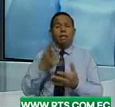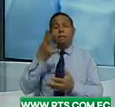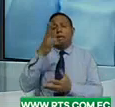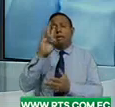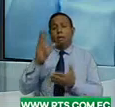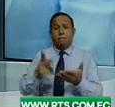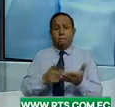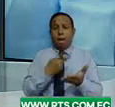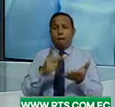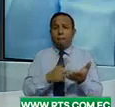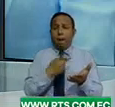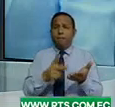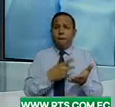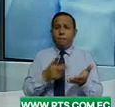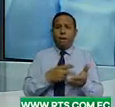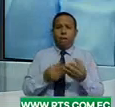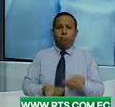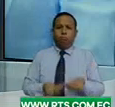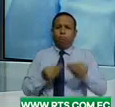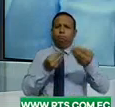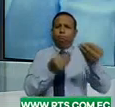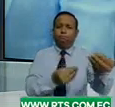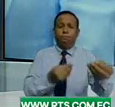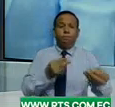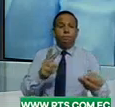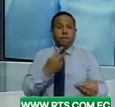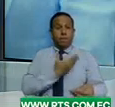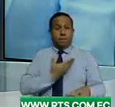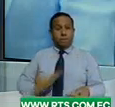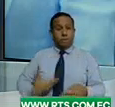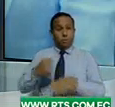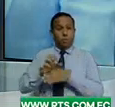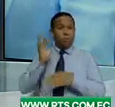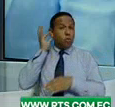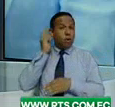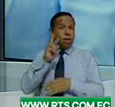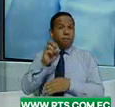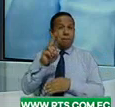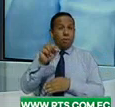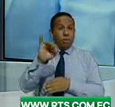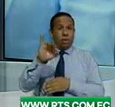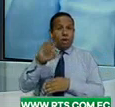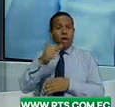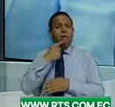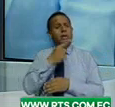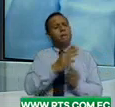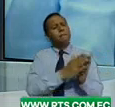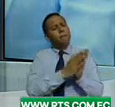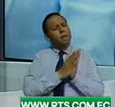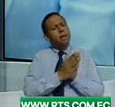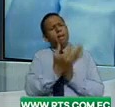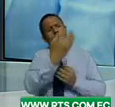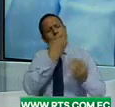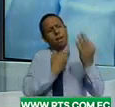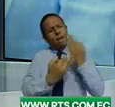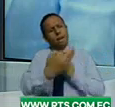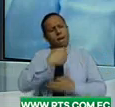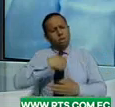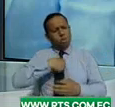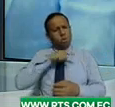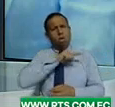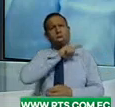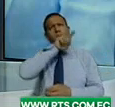A Verónica Abad solicitó una aclaración sobre su traslado a Tel Aviv como embajadora de la paz. Abad señala que aún no se